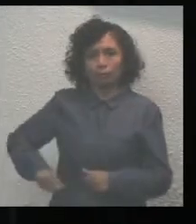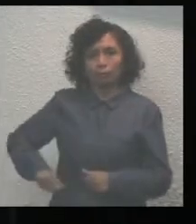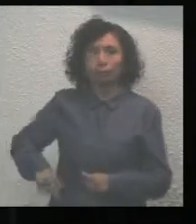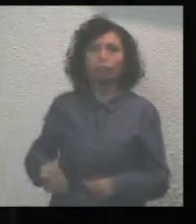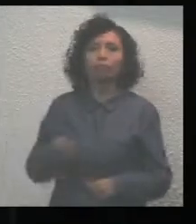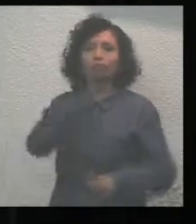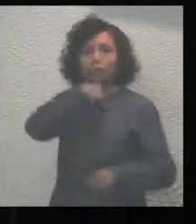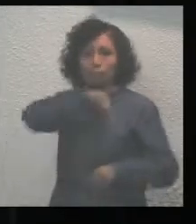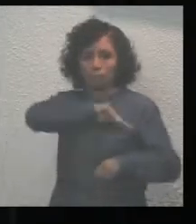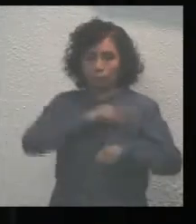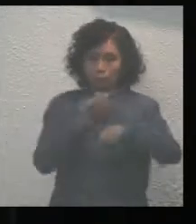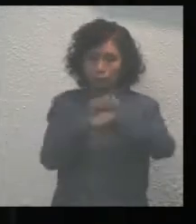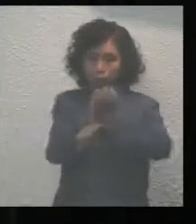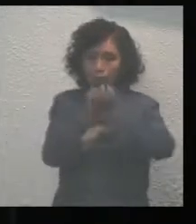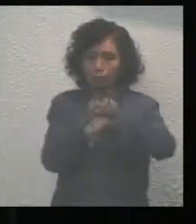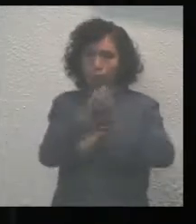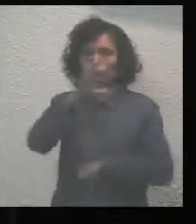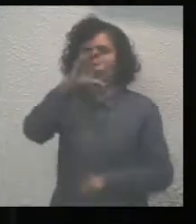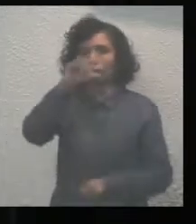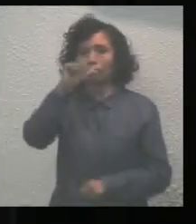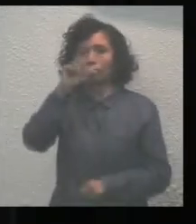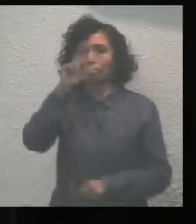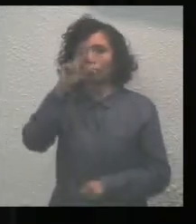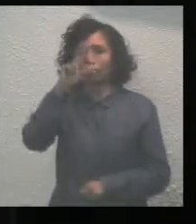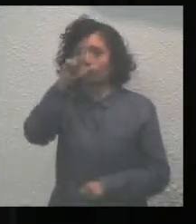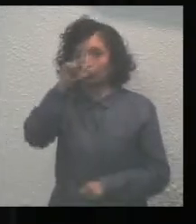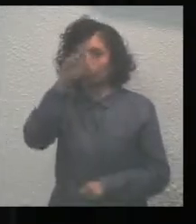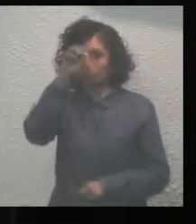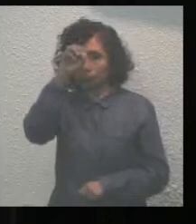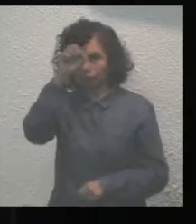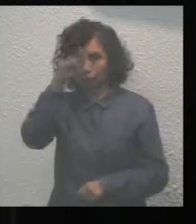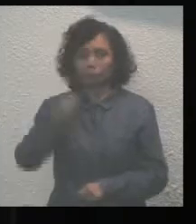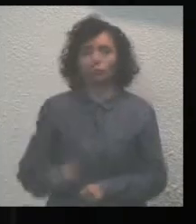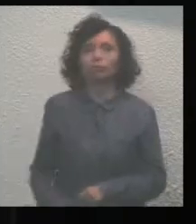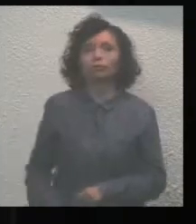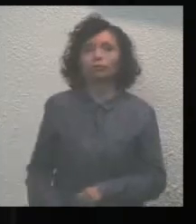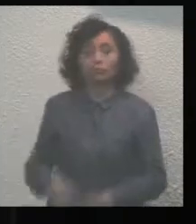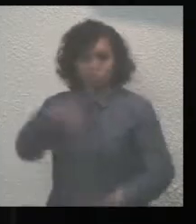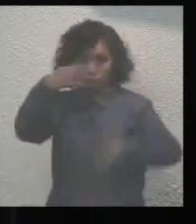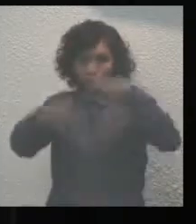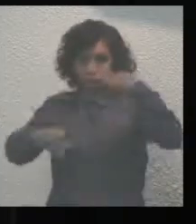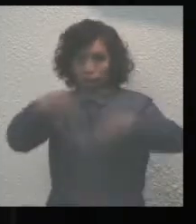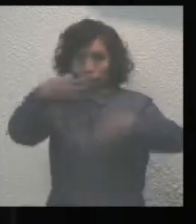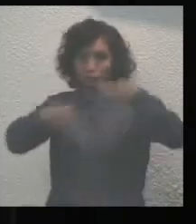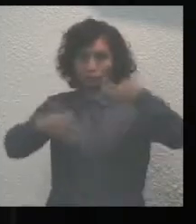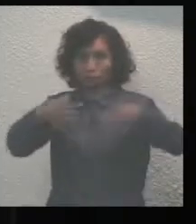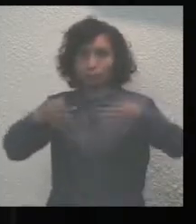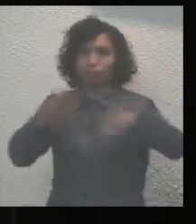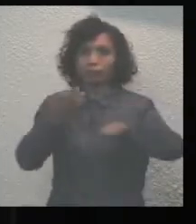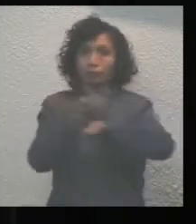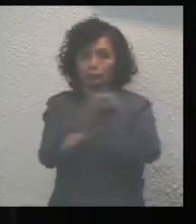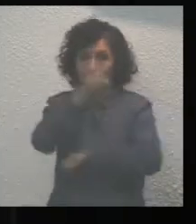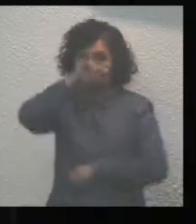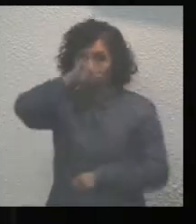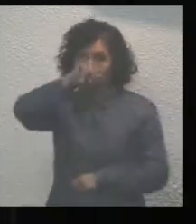nuestro estado, Carlos Joaquín González, al presidente magistrado del Poder Judicial, Edén